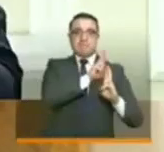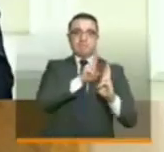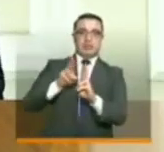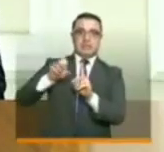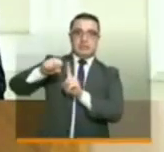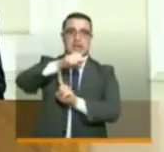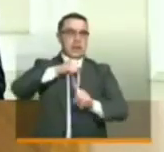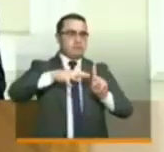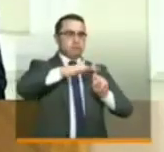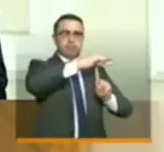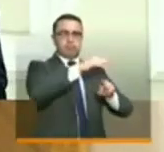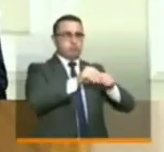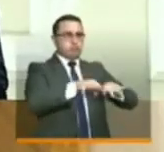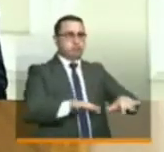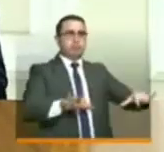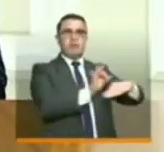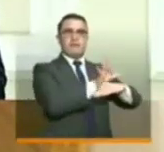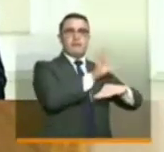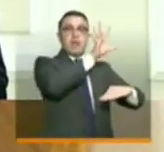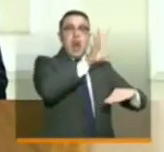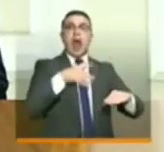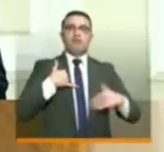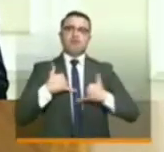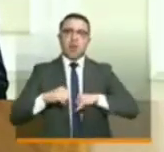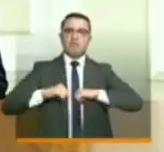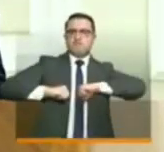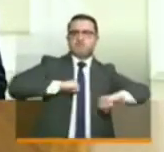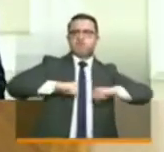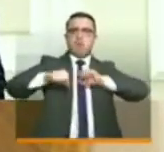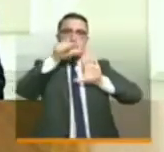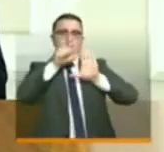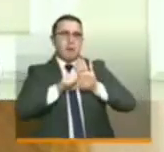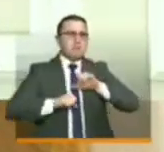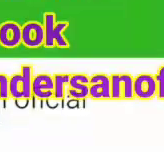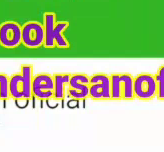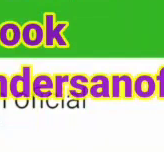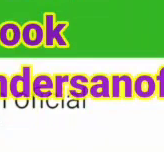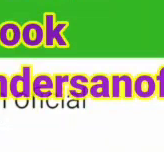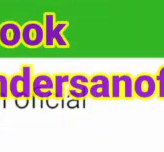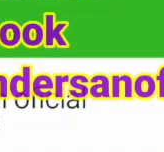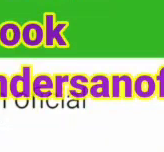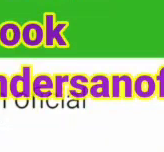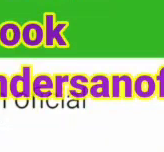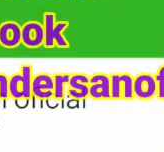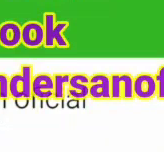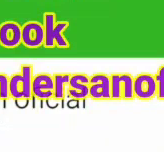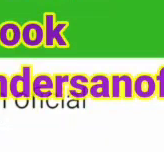pandemia, programas que también siguen activos y siguen llegando a las familias colombianas.